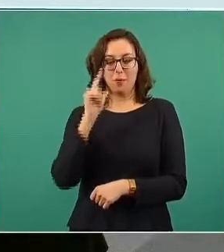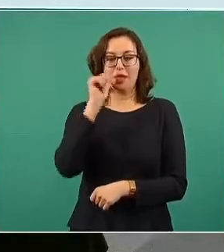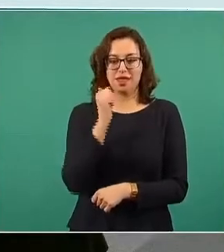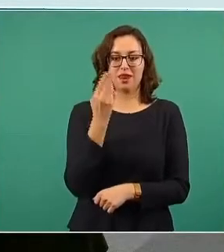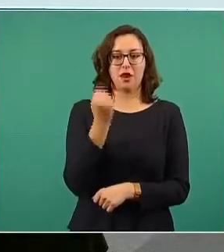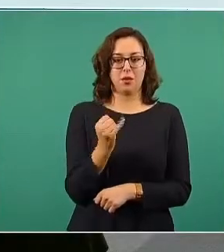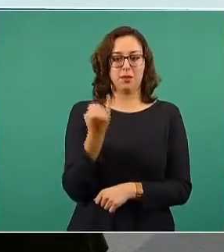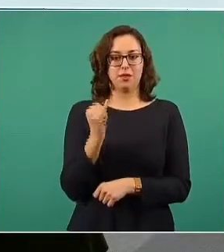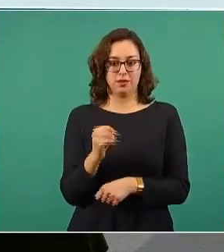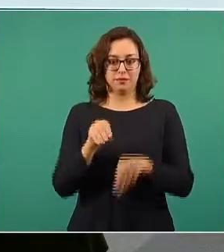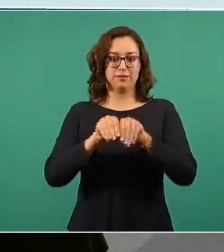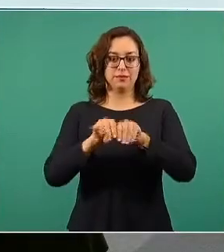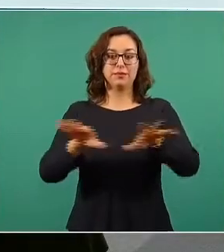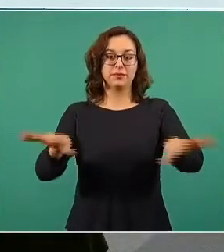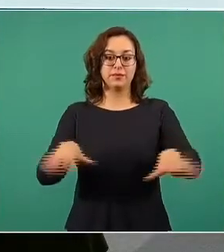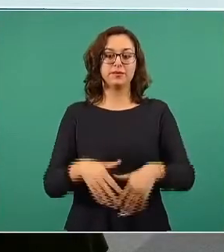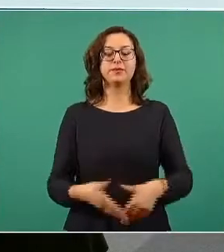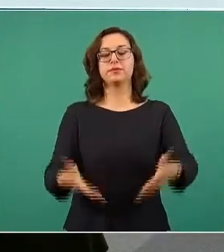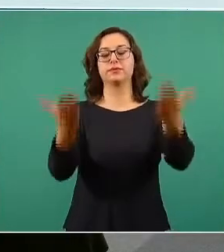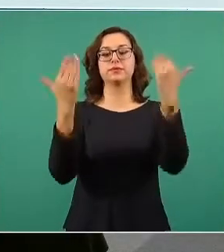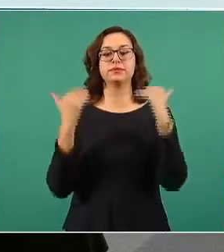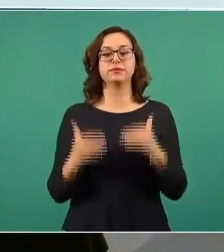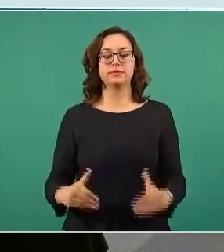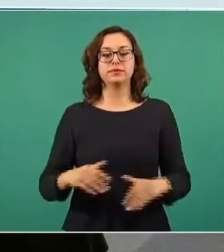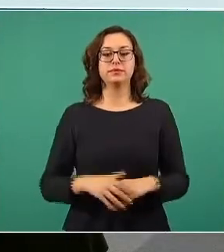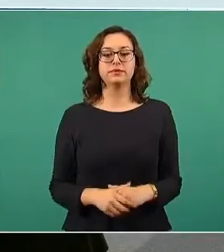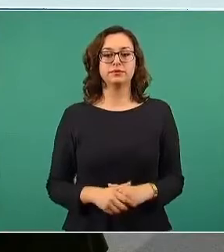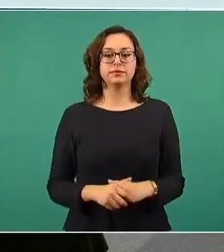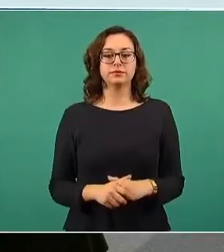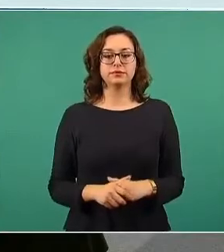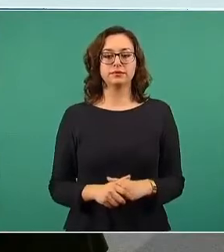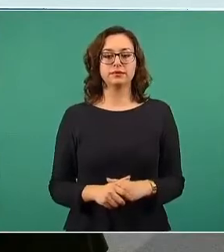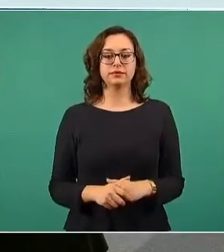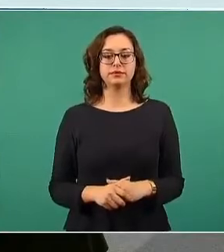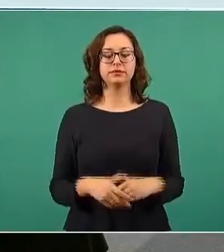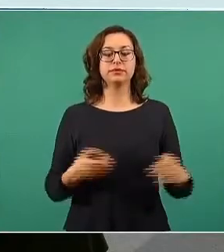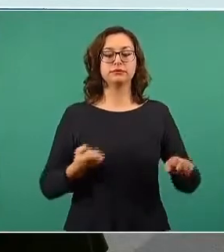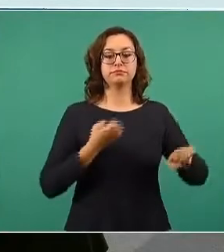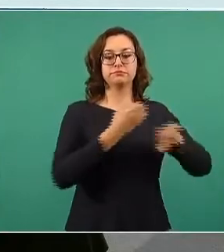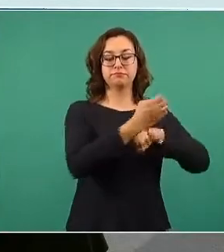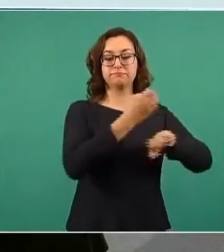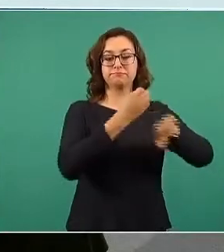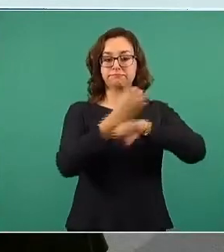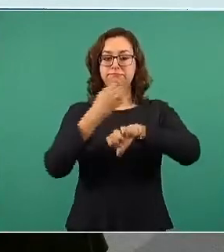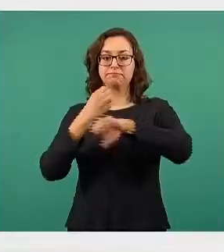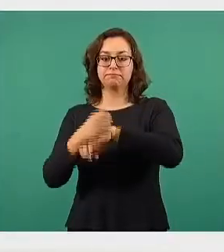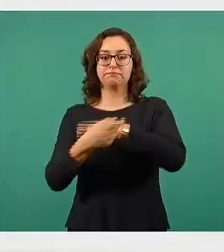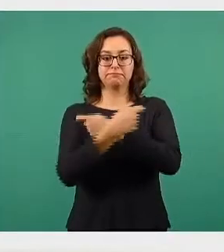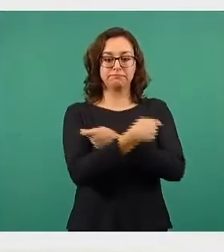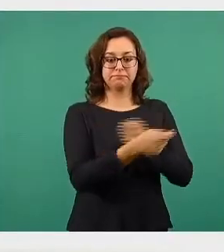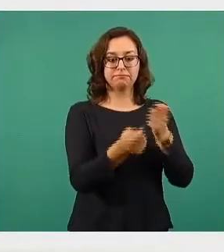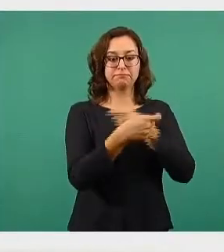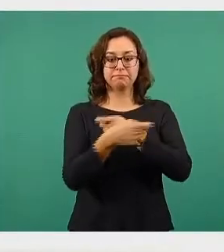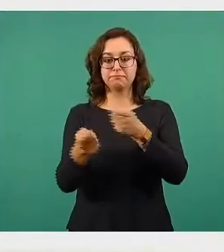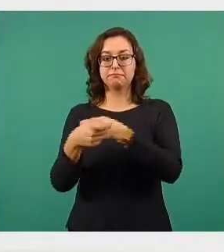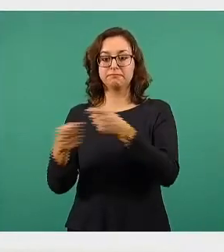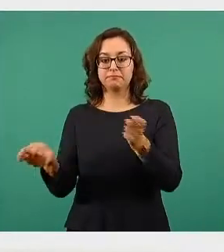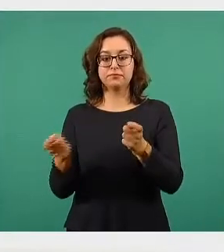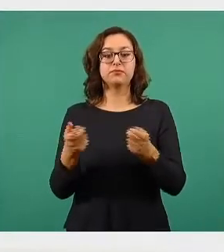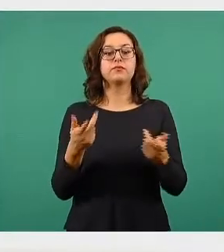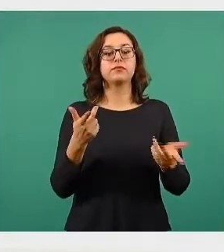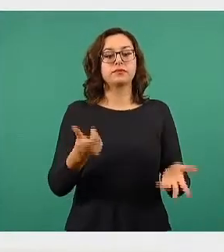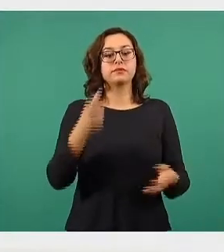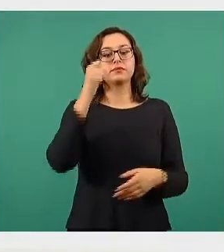La siguiente, por favor. En forma acumulativa, bueno, la distribución por entidades federativas, también ayer me parece que lo comenté, pero